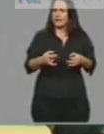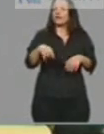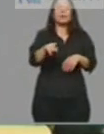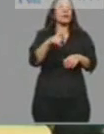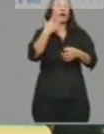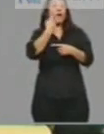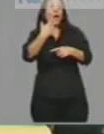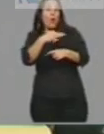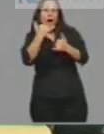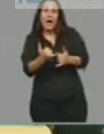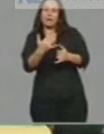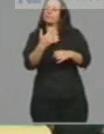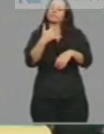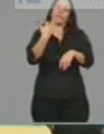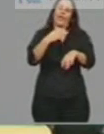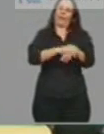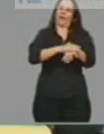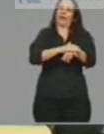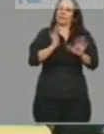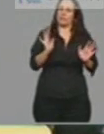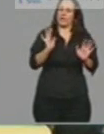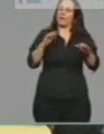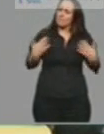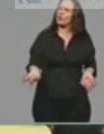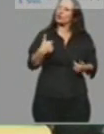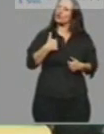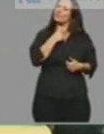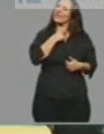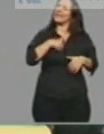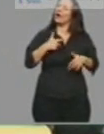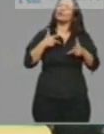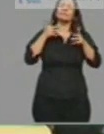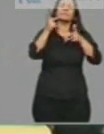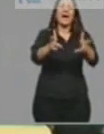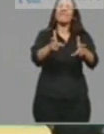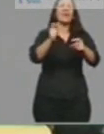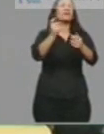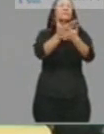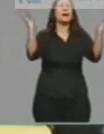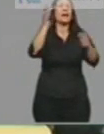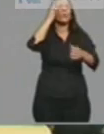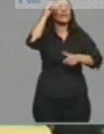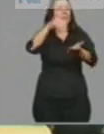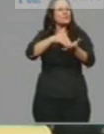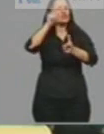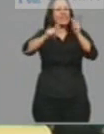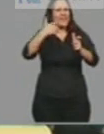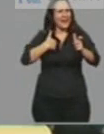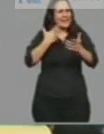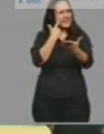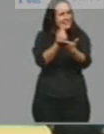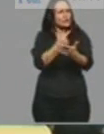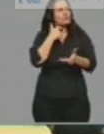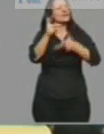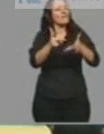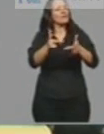obligaciones. Por eso quería hoy dirigirme no solamente a los 40 millones de argentinos, sino también a todos aquellos que han